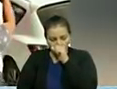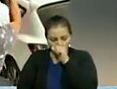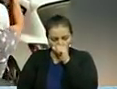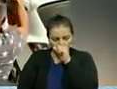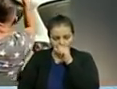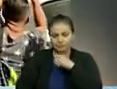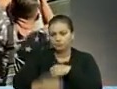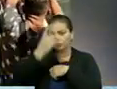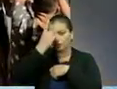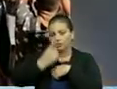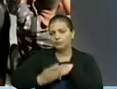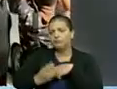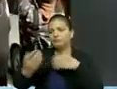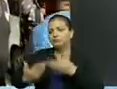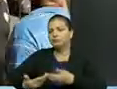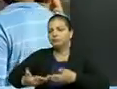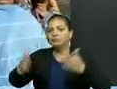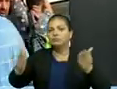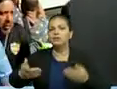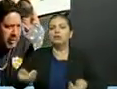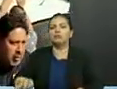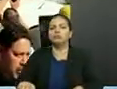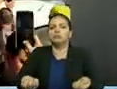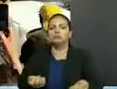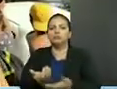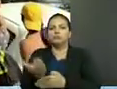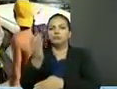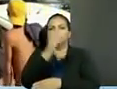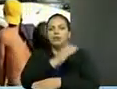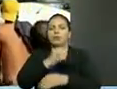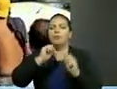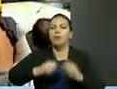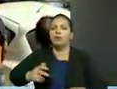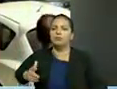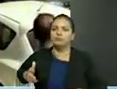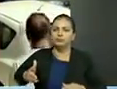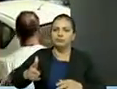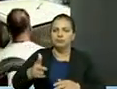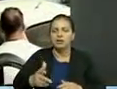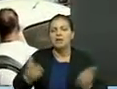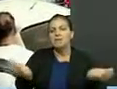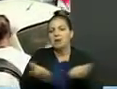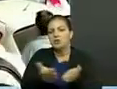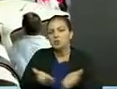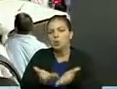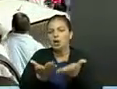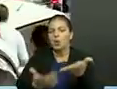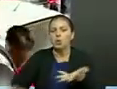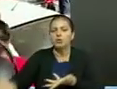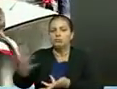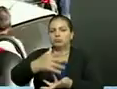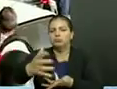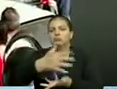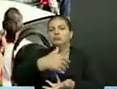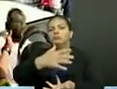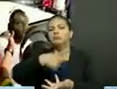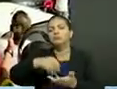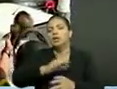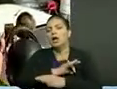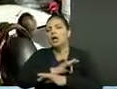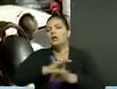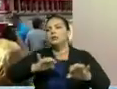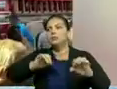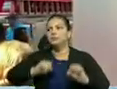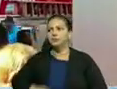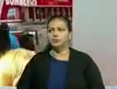también, vehículos que retiren también ese material o lo que quedó aquí de escombros, porque tienen que retirar